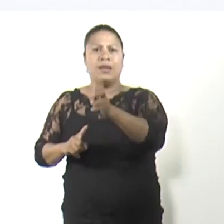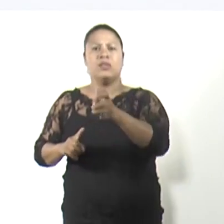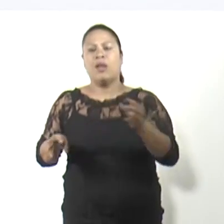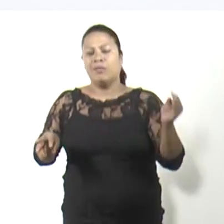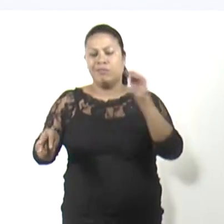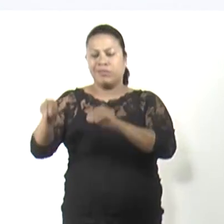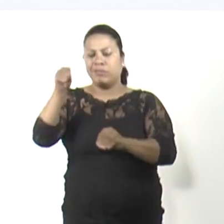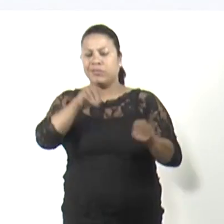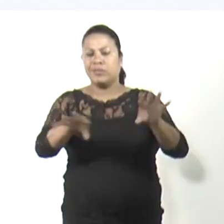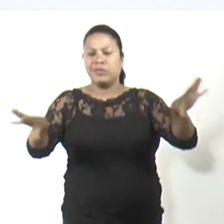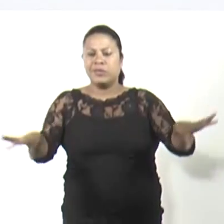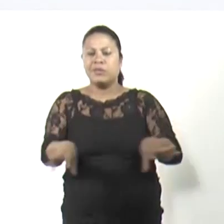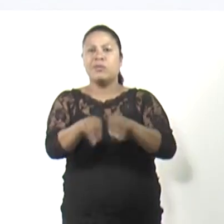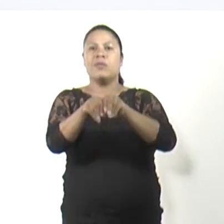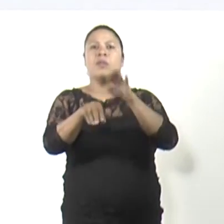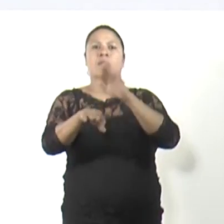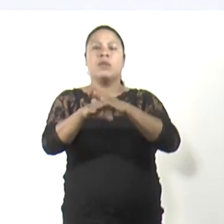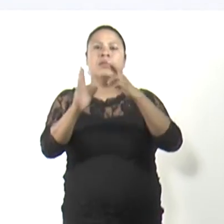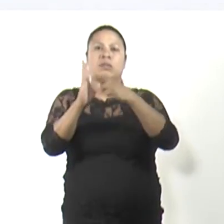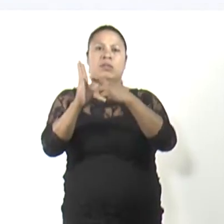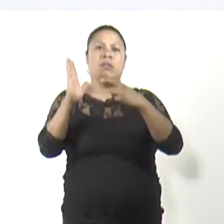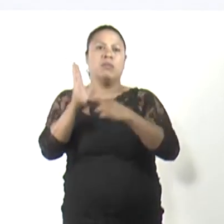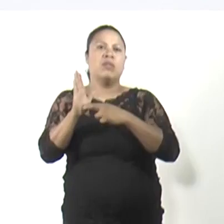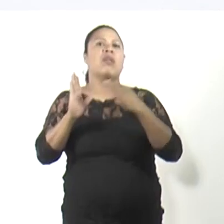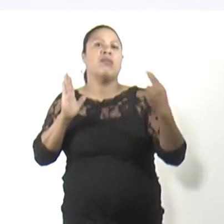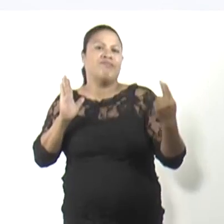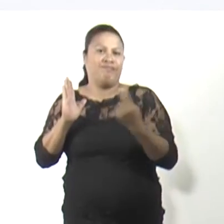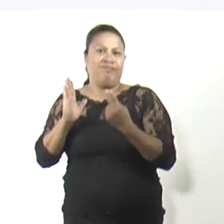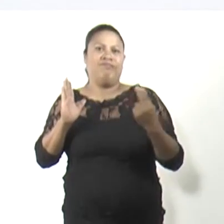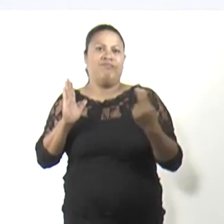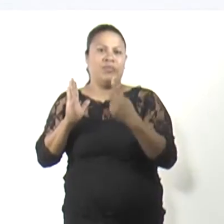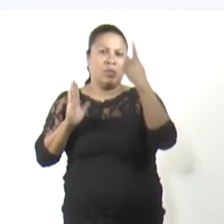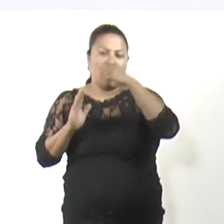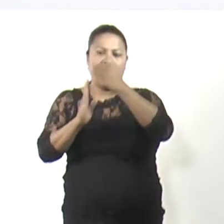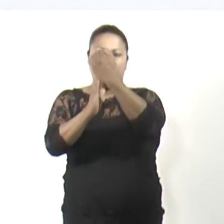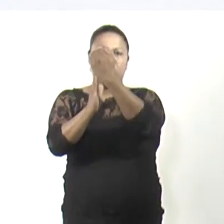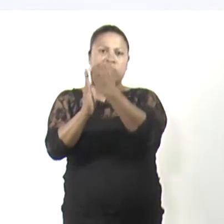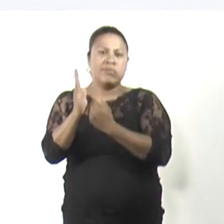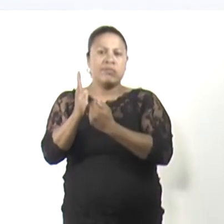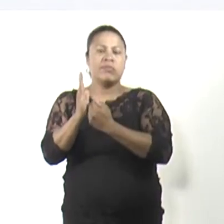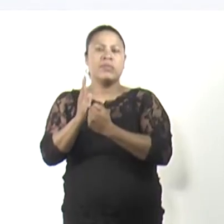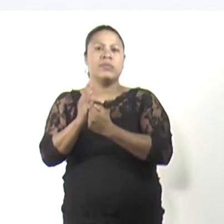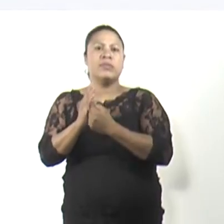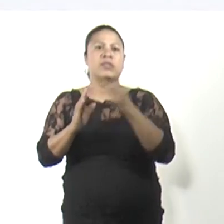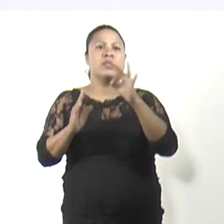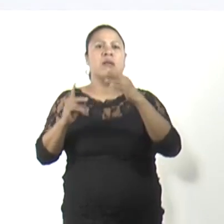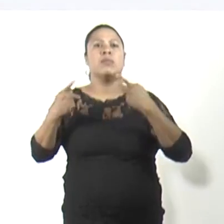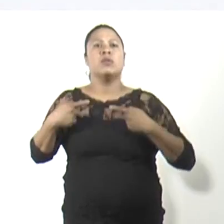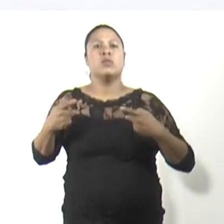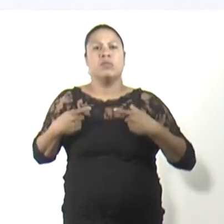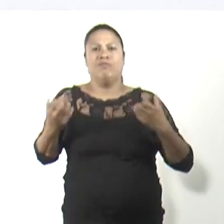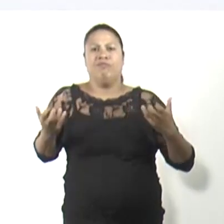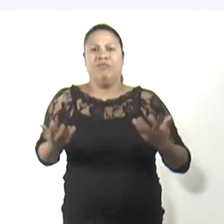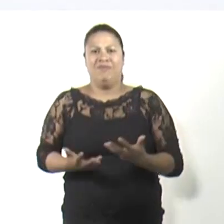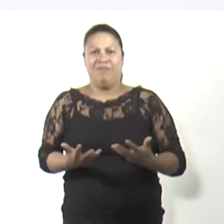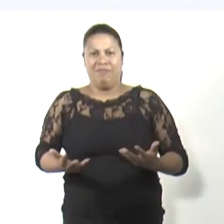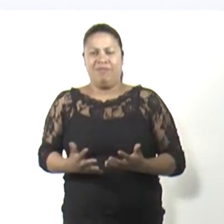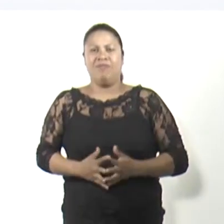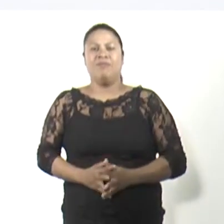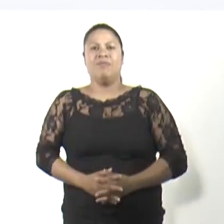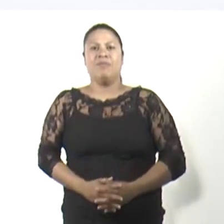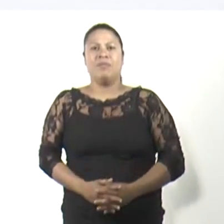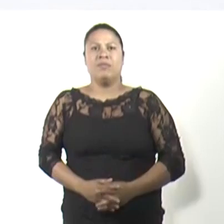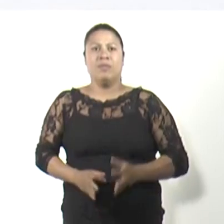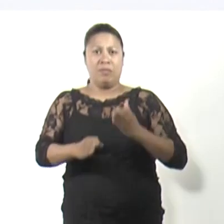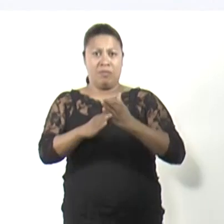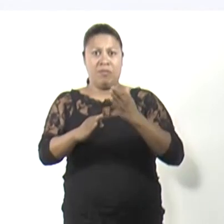emergiendo reglas que son necesarias para regular la acción humana. Hasta